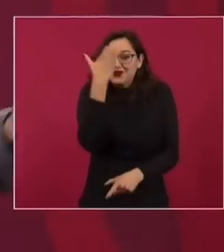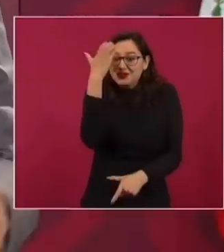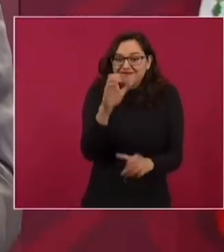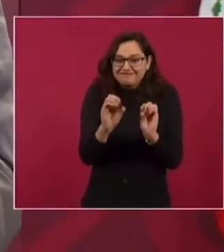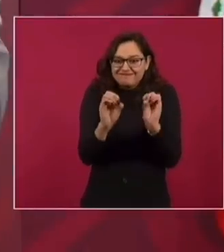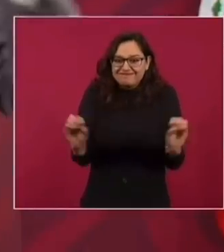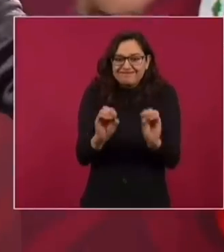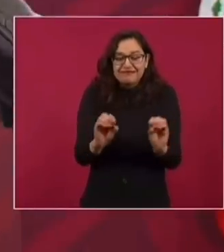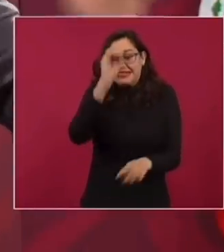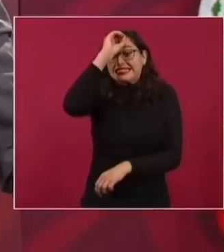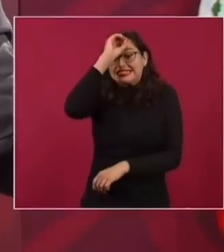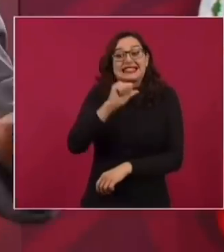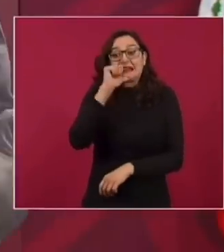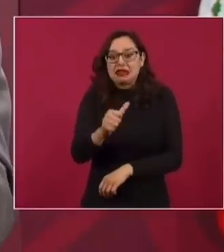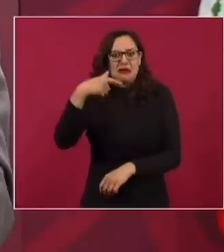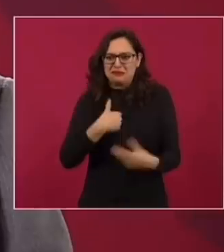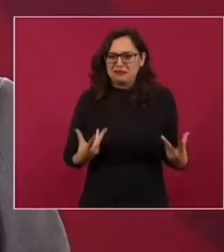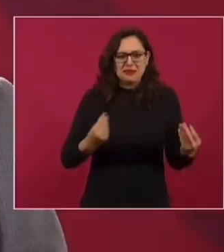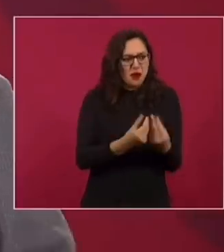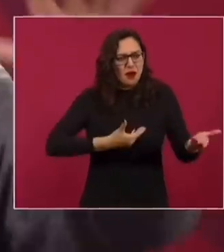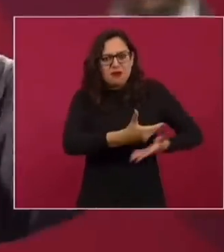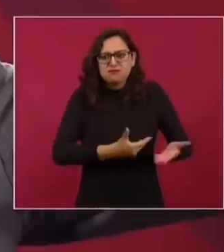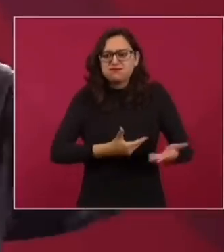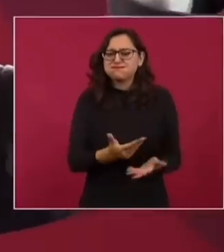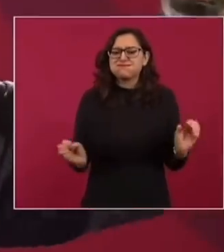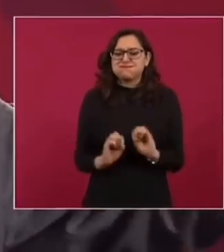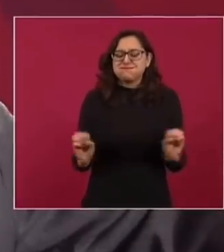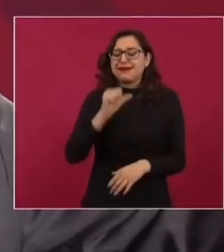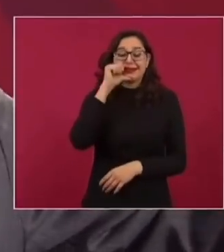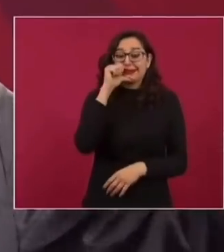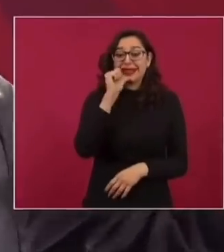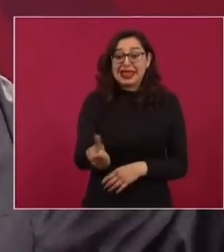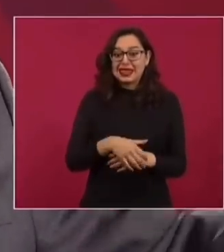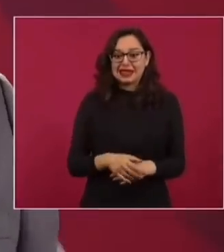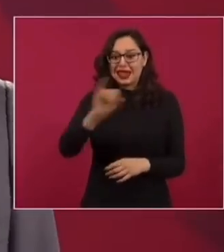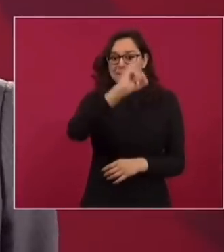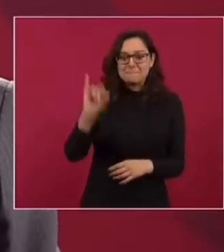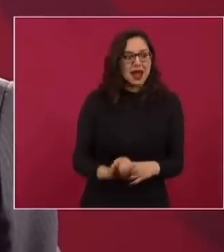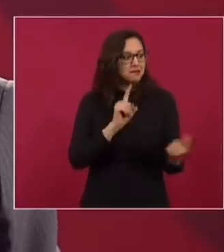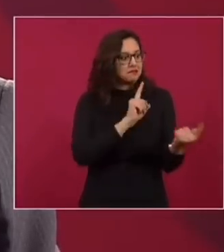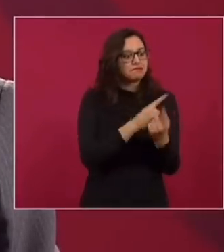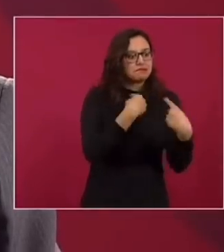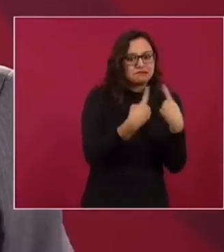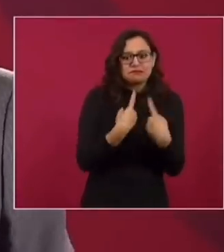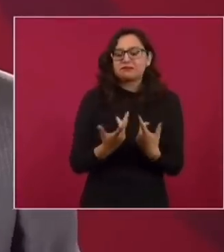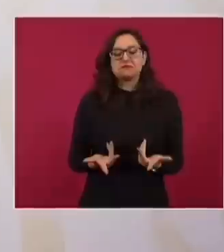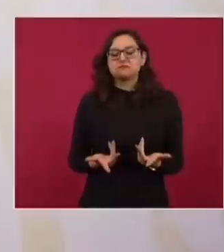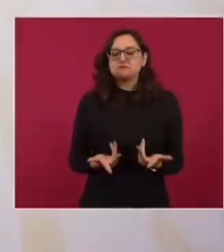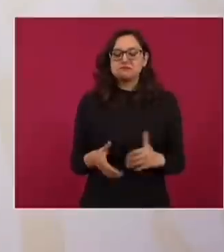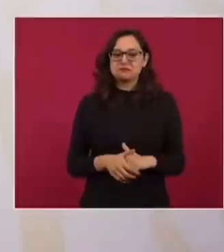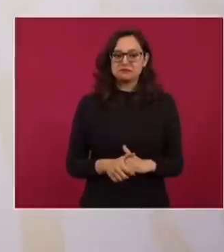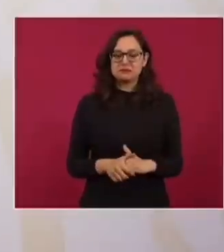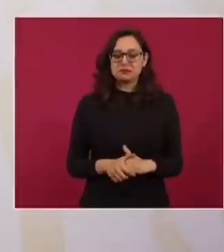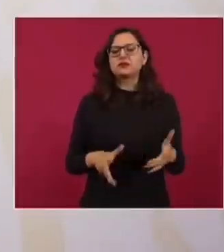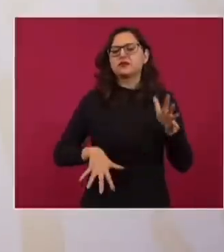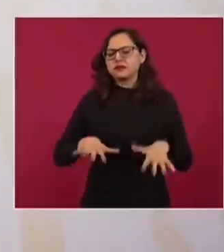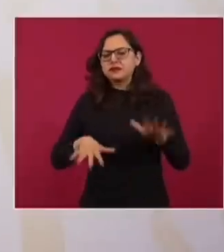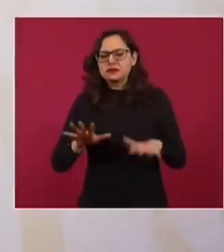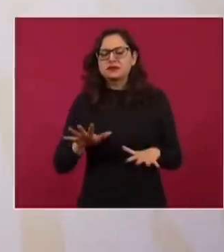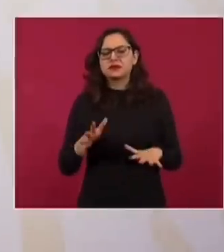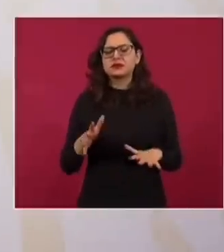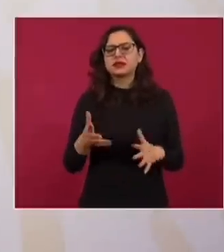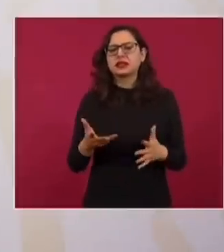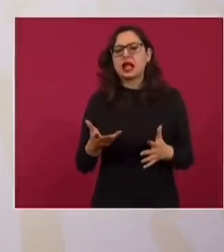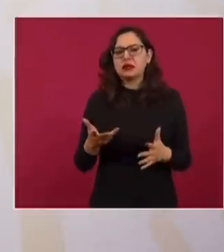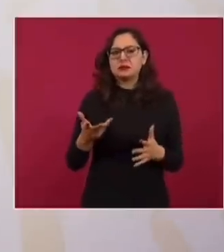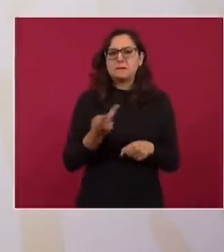empresa, porque no tengo tratos con este tipo de empresas, no me corresponde. A veces recibo alguna empresa cuando